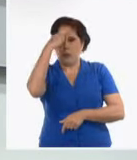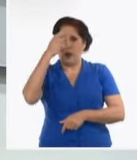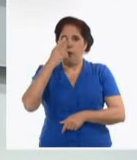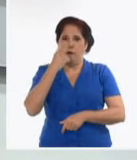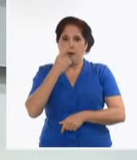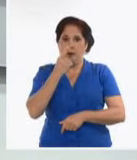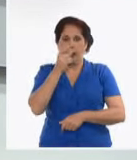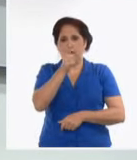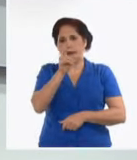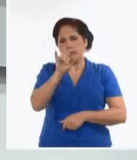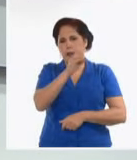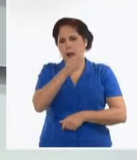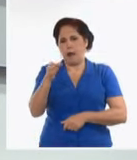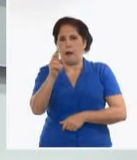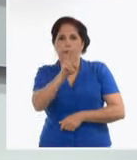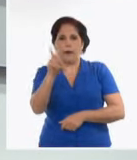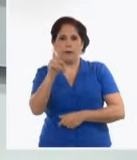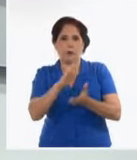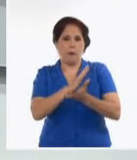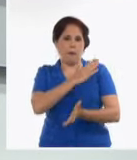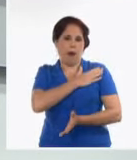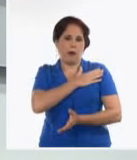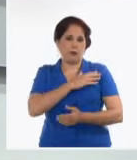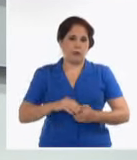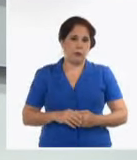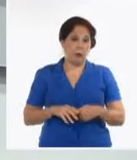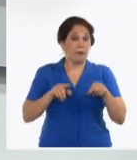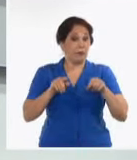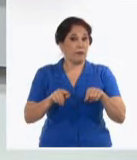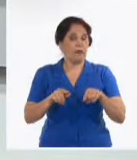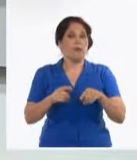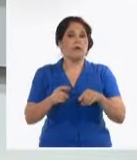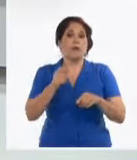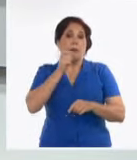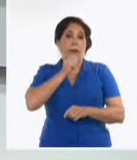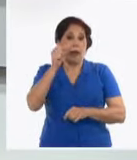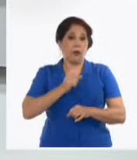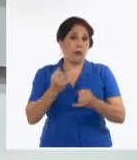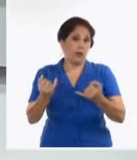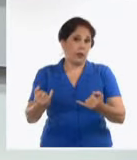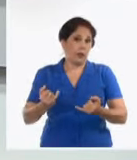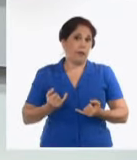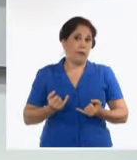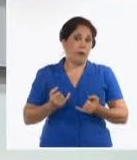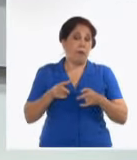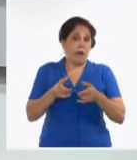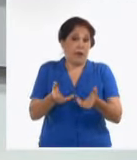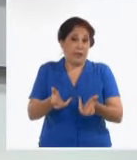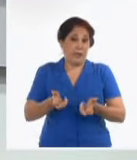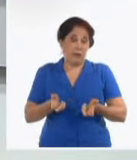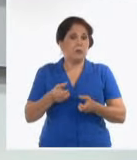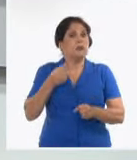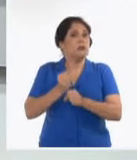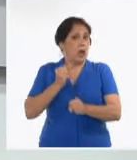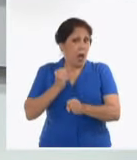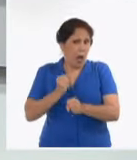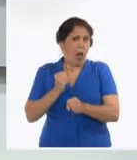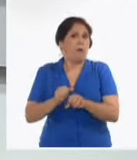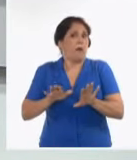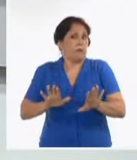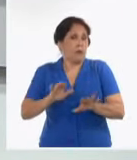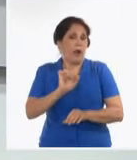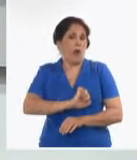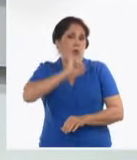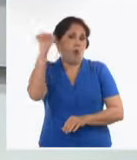del 16 al 22 de marzo. De acuerdo con el colega Randy Vasconcelos, en la receptoría se ha trabajado para conseguir